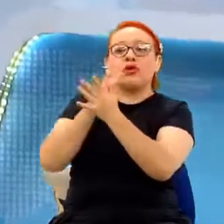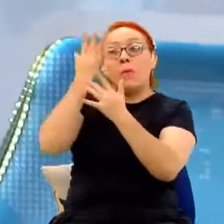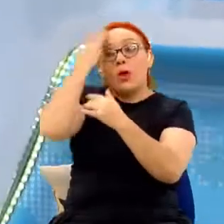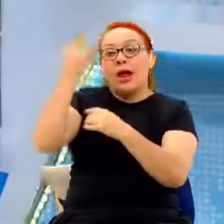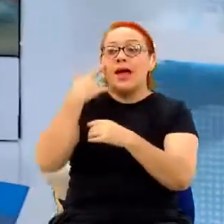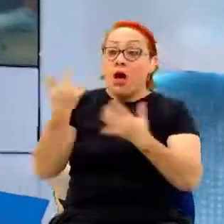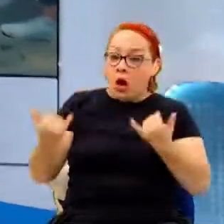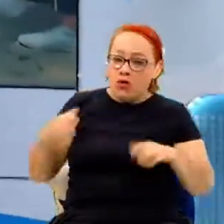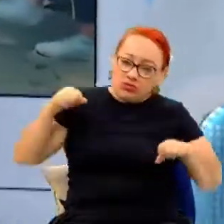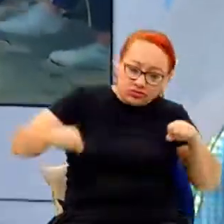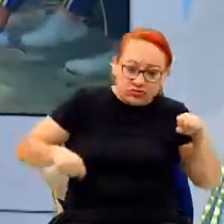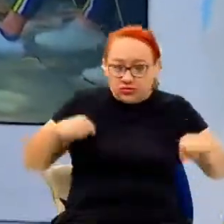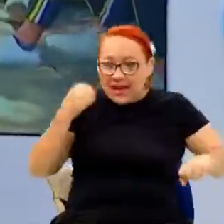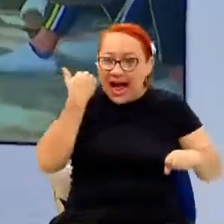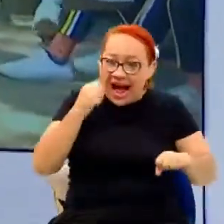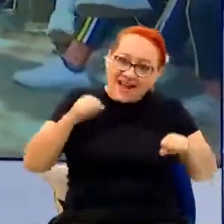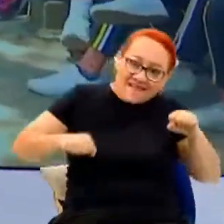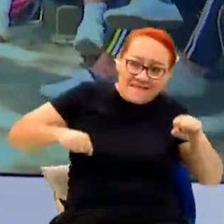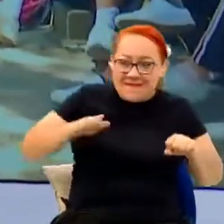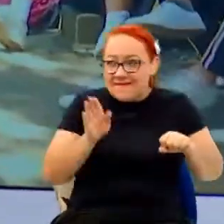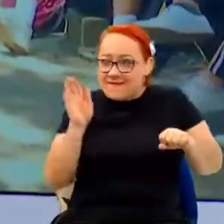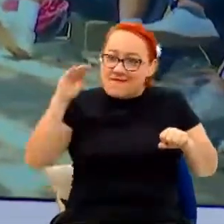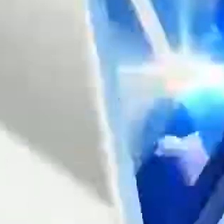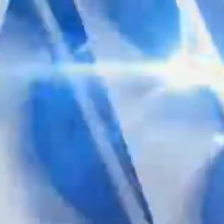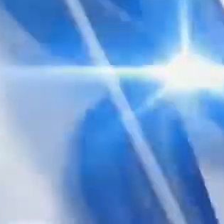importante Vuelta Femenina Colombiana de Ciclismo.